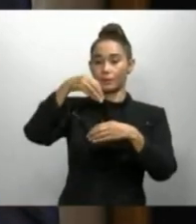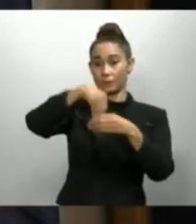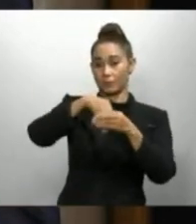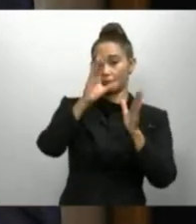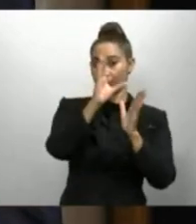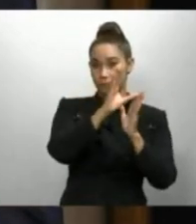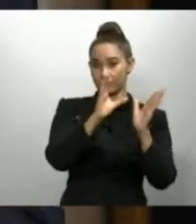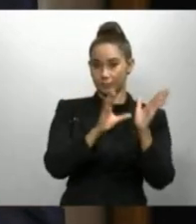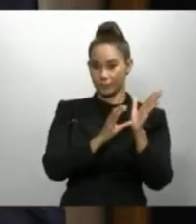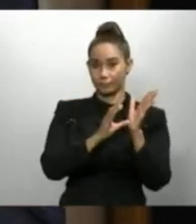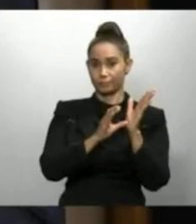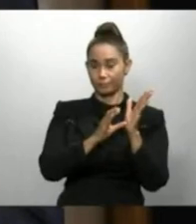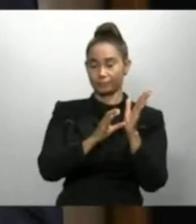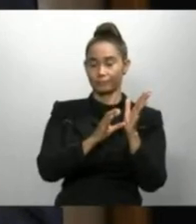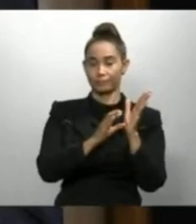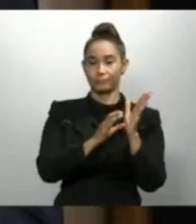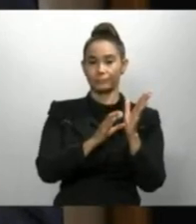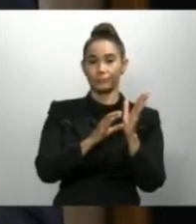Constitución.